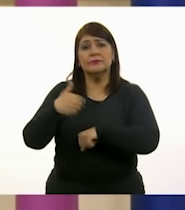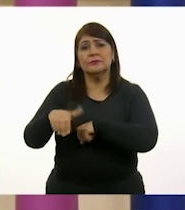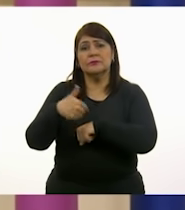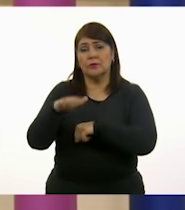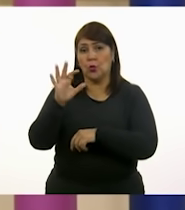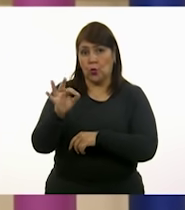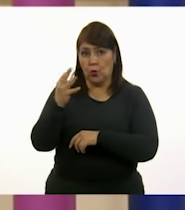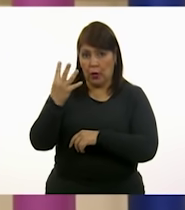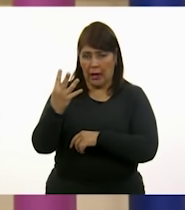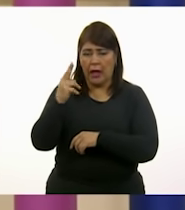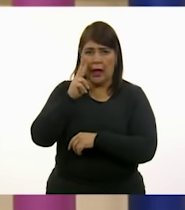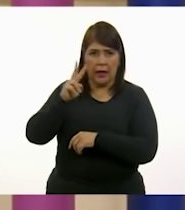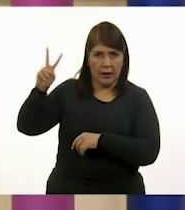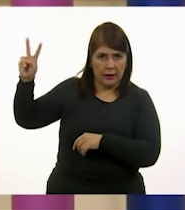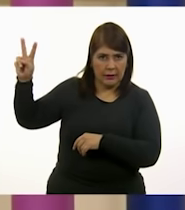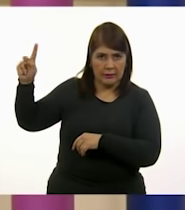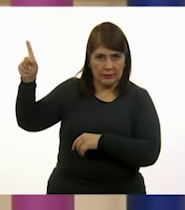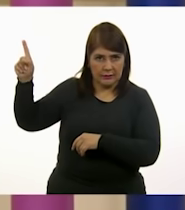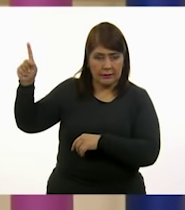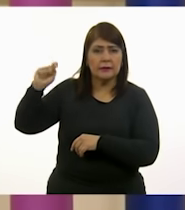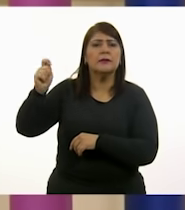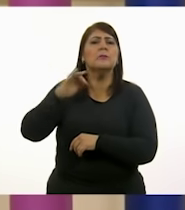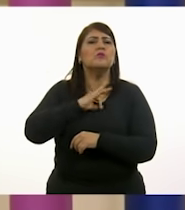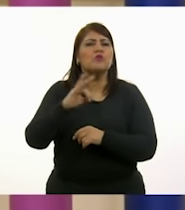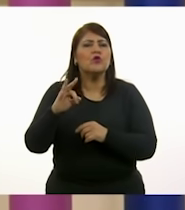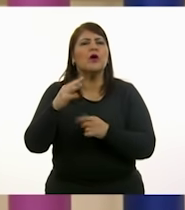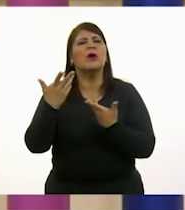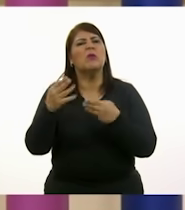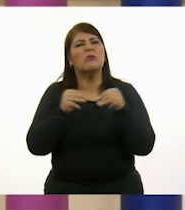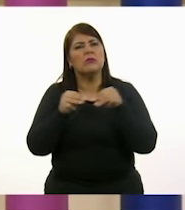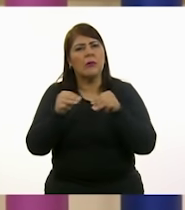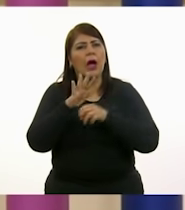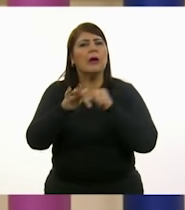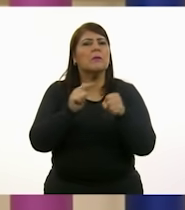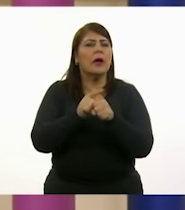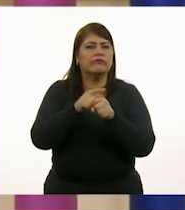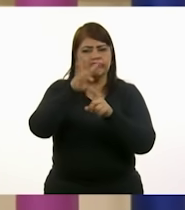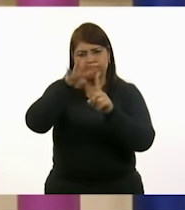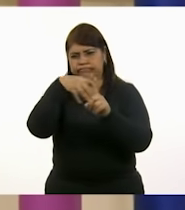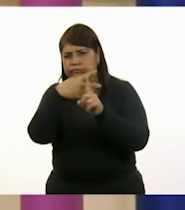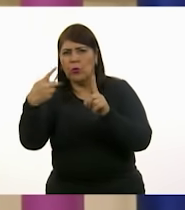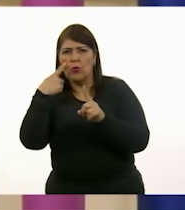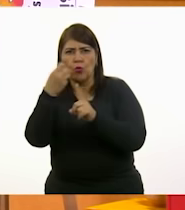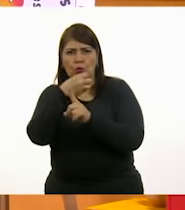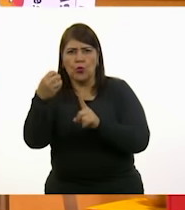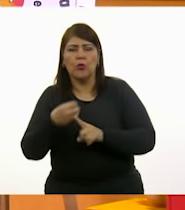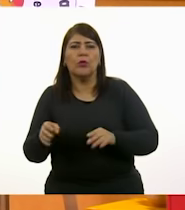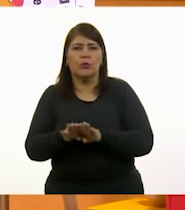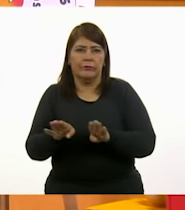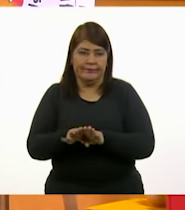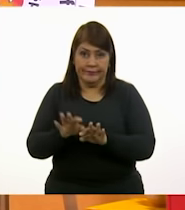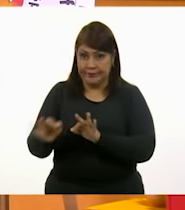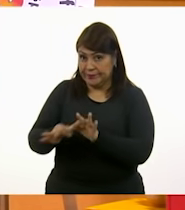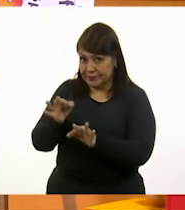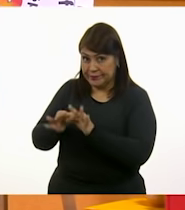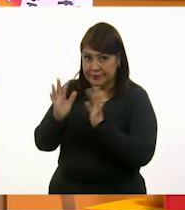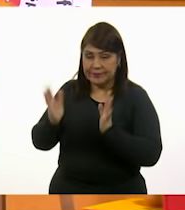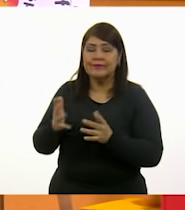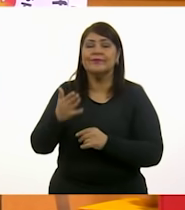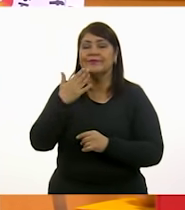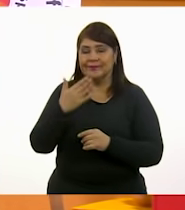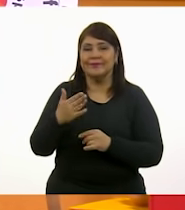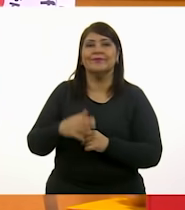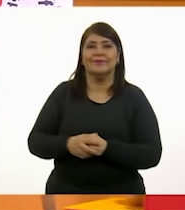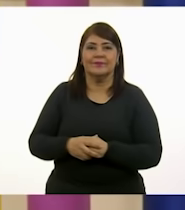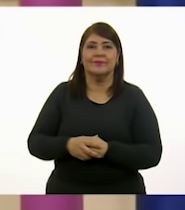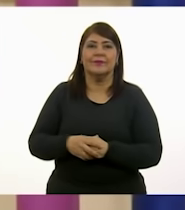pueden organizar cómo es que se desplazan los animales ¿Listo, Pepe? ¡Listo! Te voy a pasar a nuestro primer